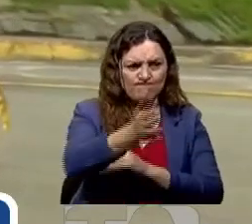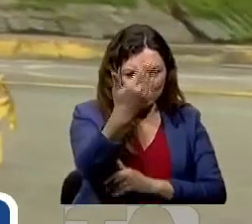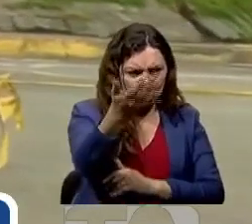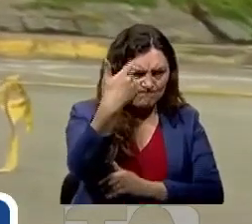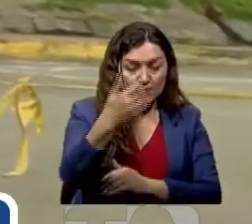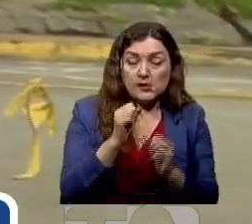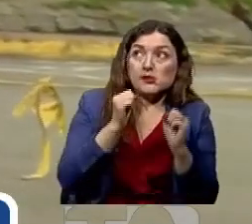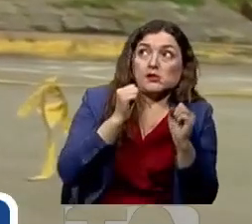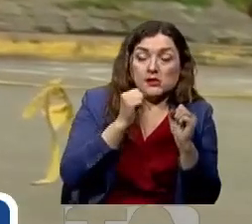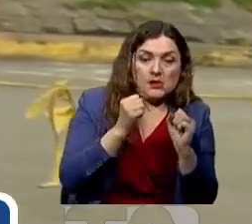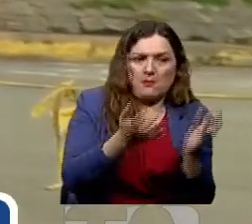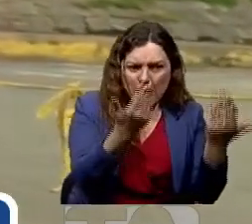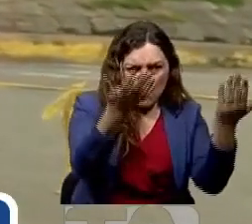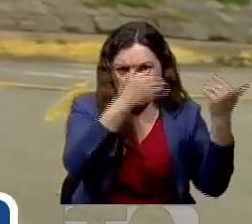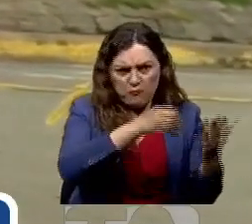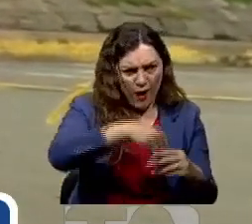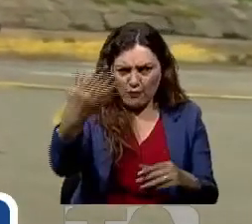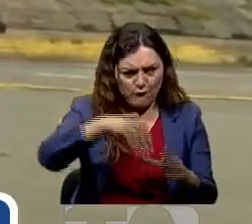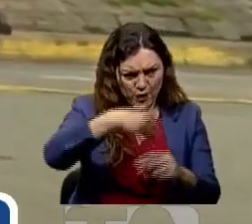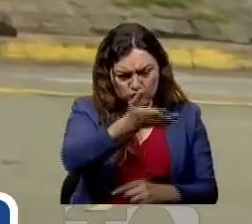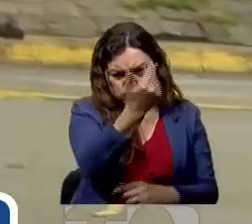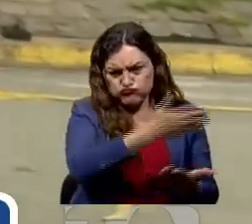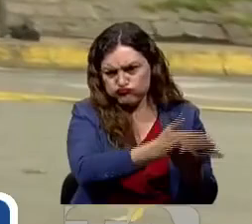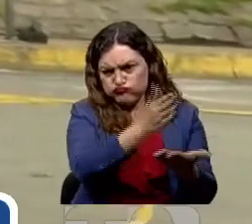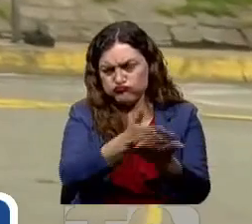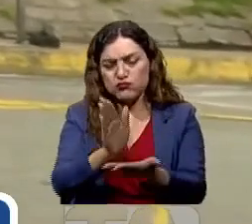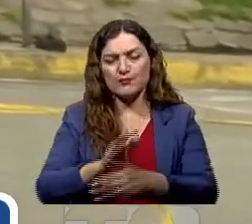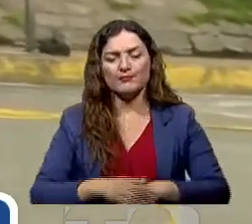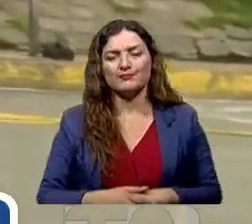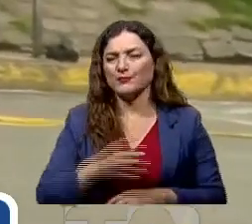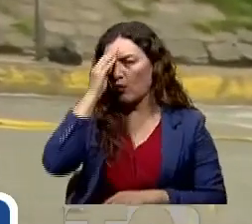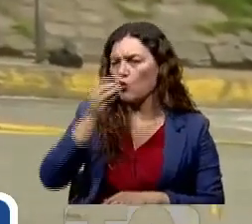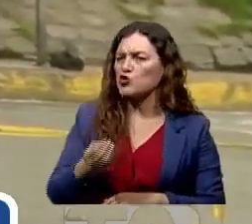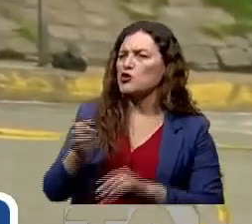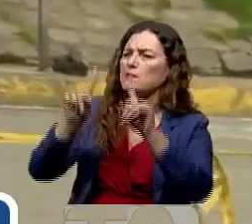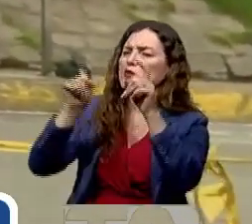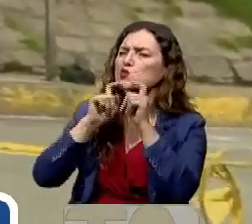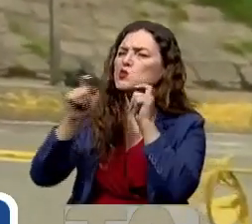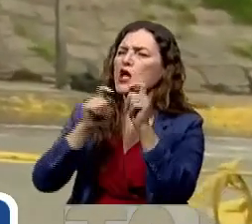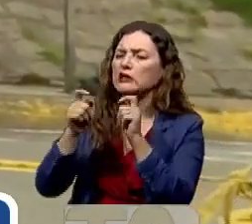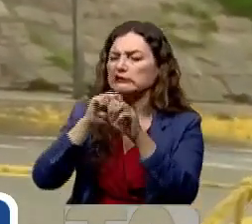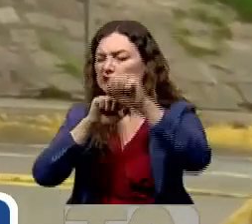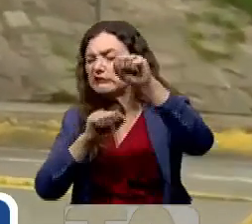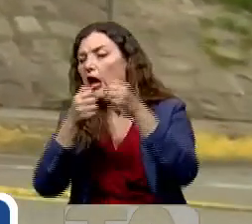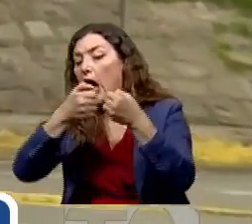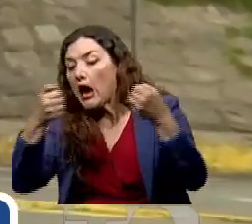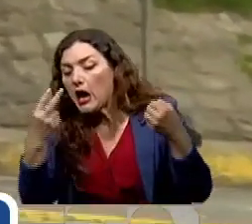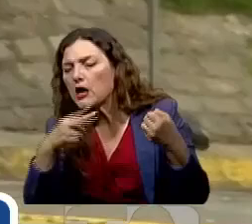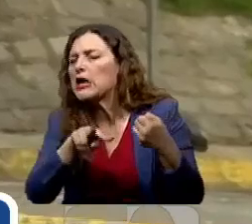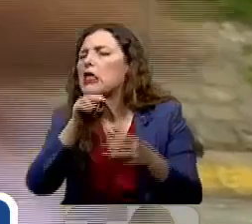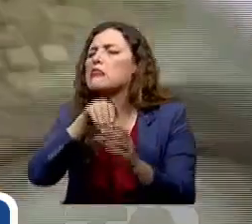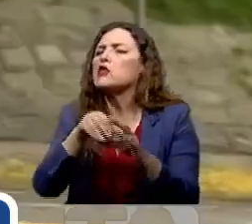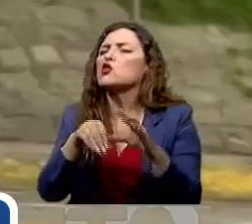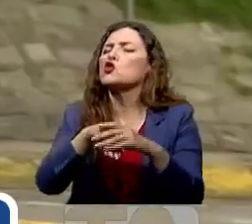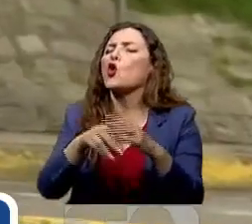poco qué es lo que se está desarrollando y qué han podido encontrar a esta hora de la mañana. Bueno, muy buenos días con toda la comunidad. En realidad, la Policía Nacional se encuentra